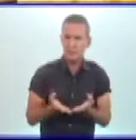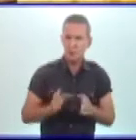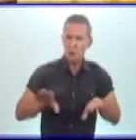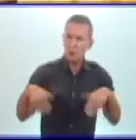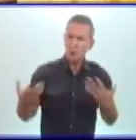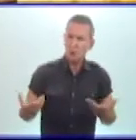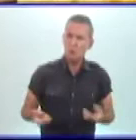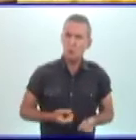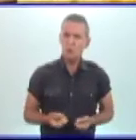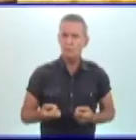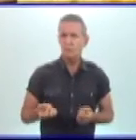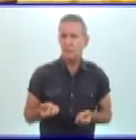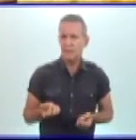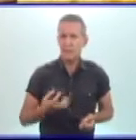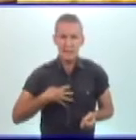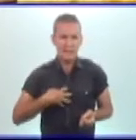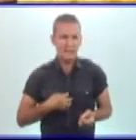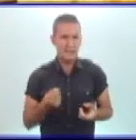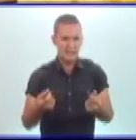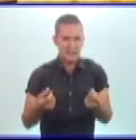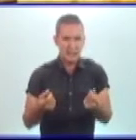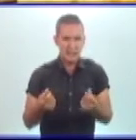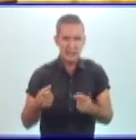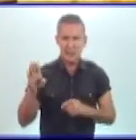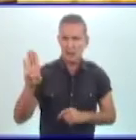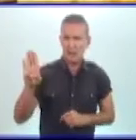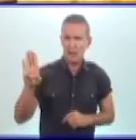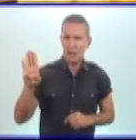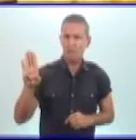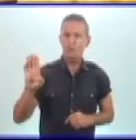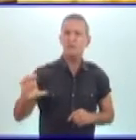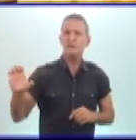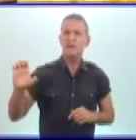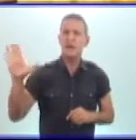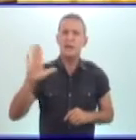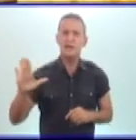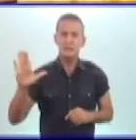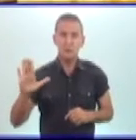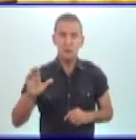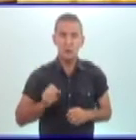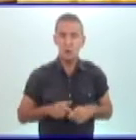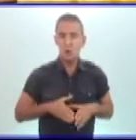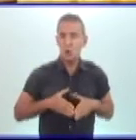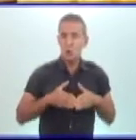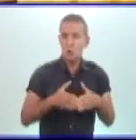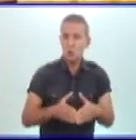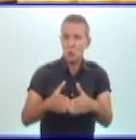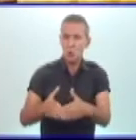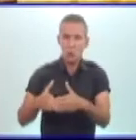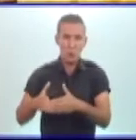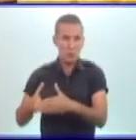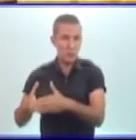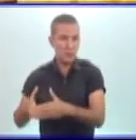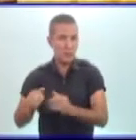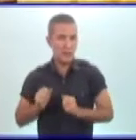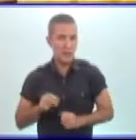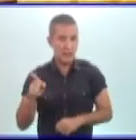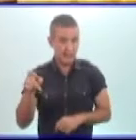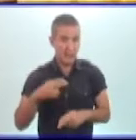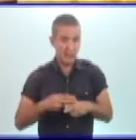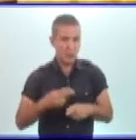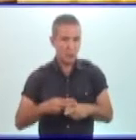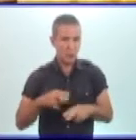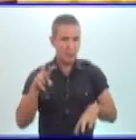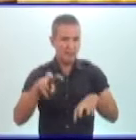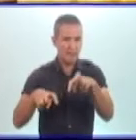¿Lo recuerdas? Los grandes viajes de exploración que ellos llaman descubrimiento, pero que sabemos que ya estaban descubiertas